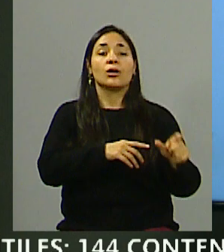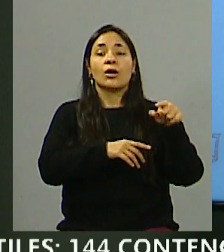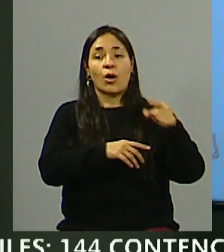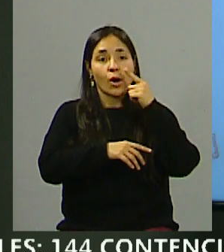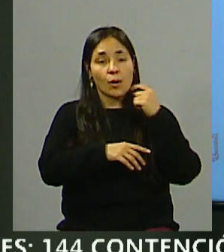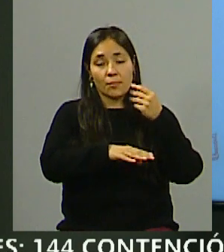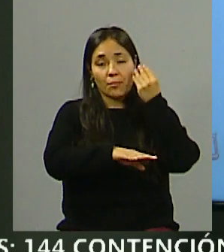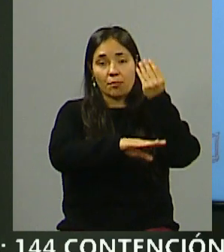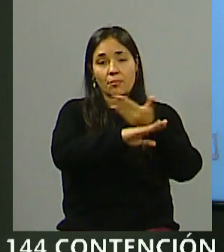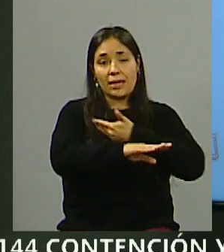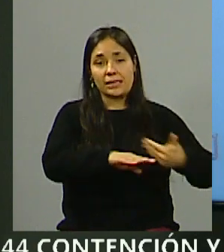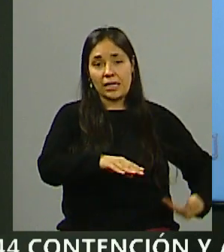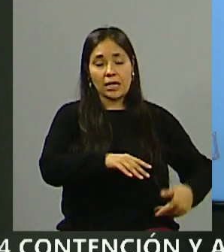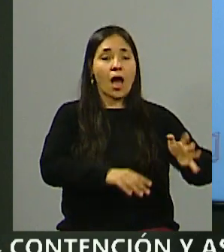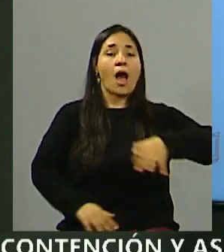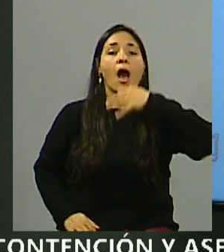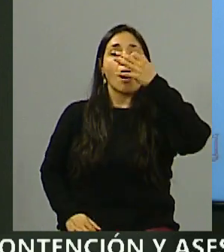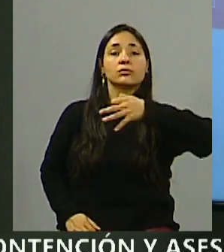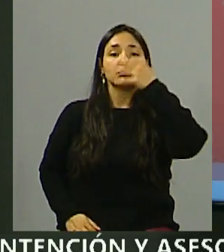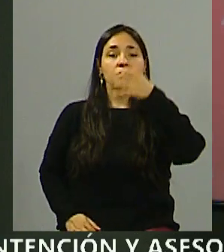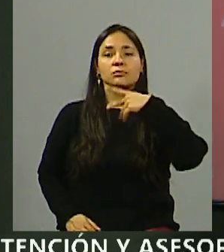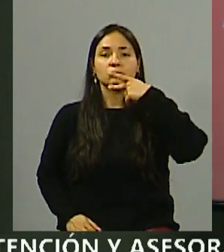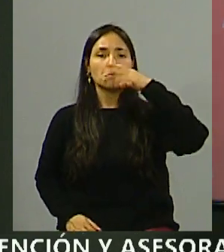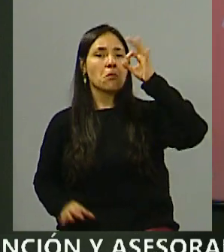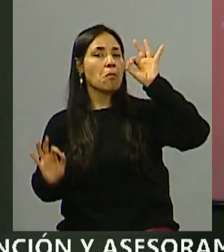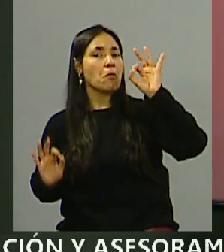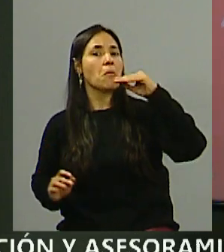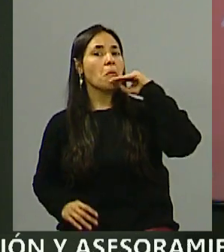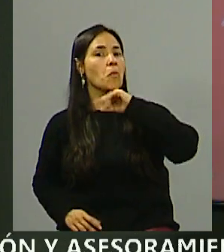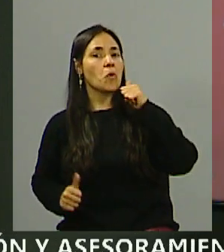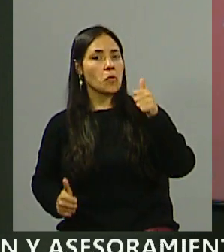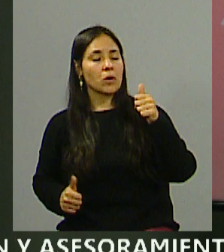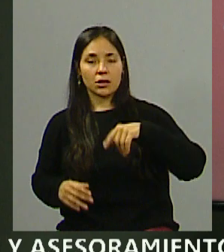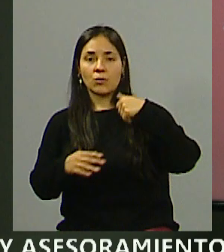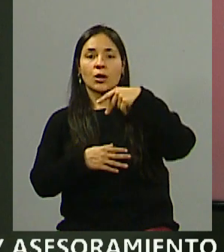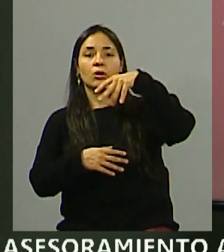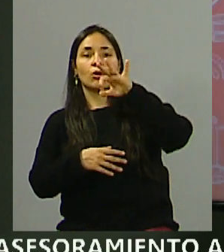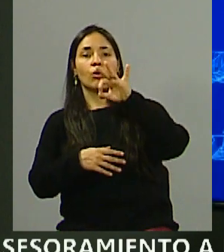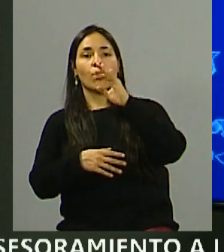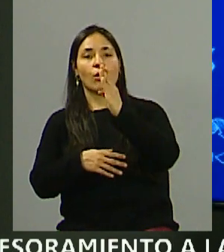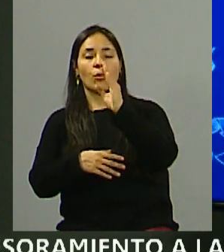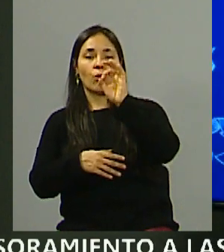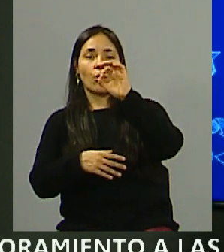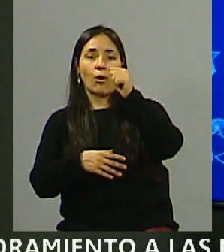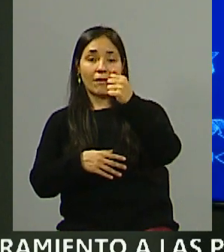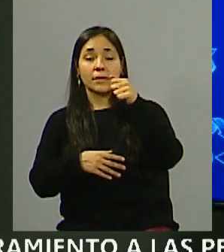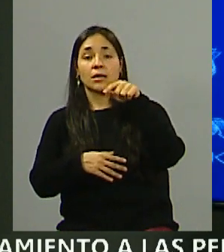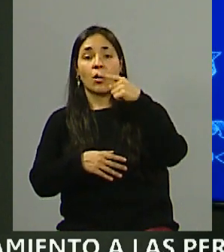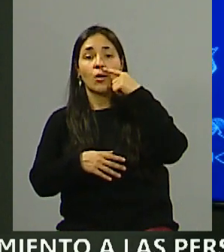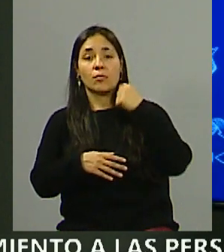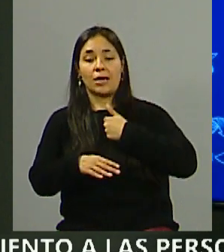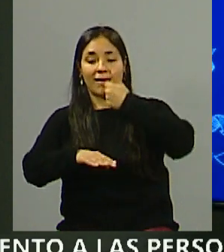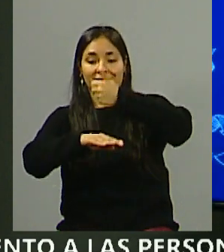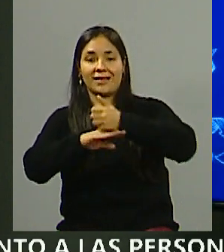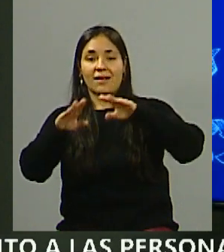tuvieron un desenvolvimiento más destacado en esa elección, pero fue Daniel Noboa el que logró, en un